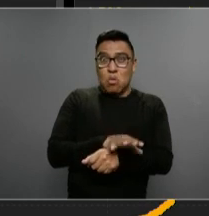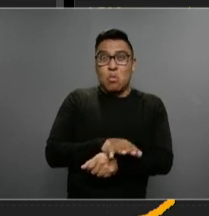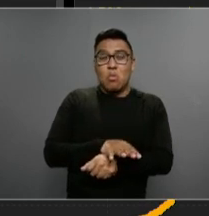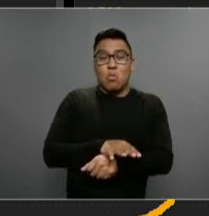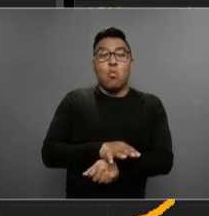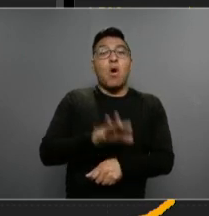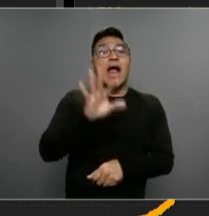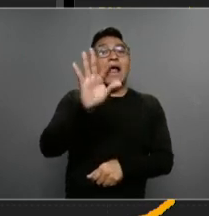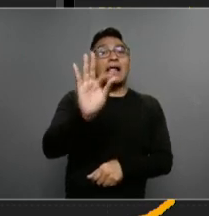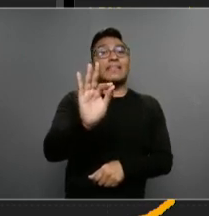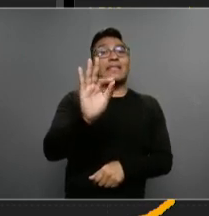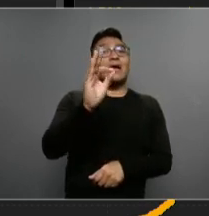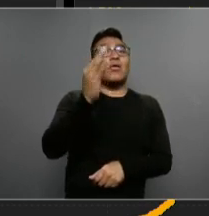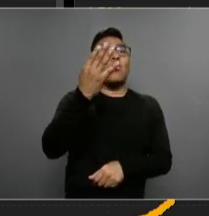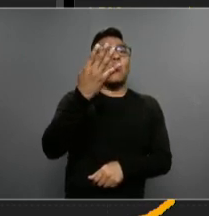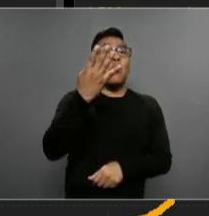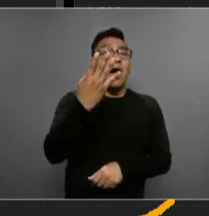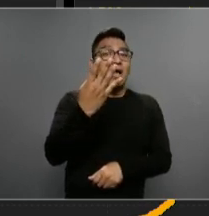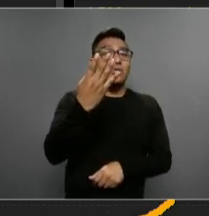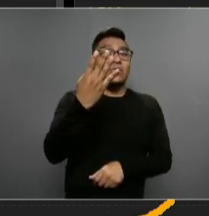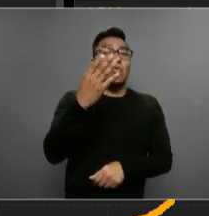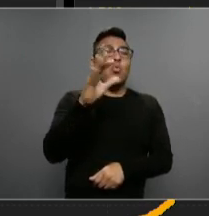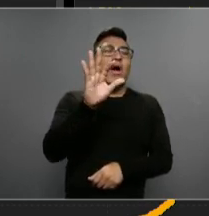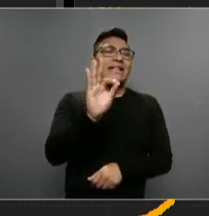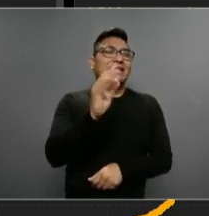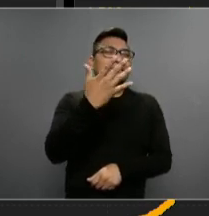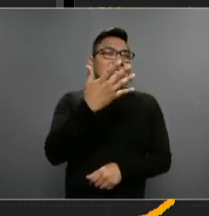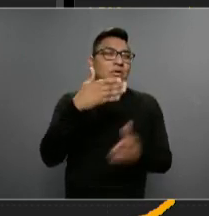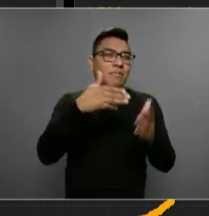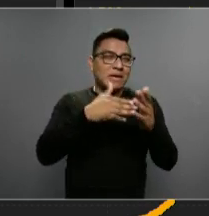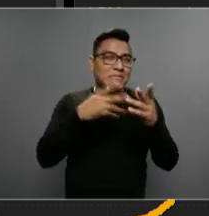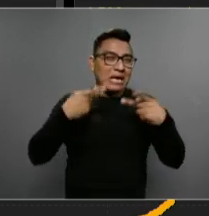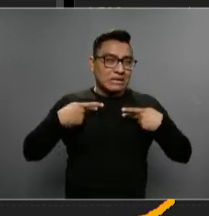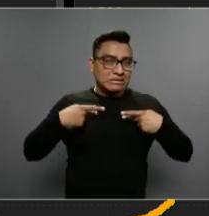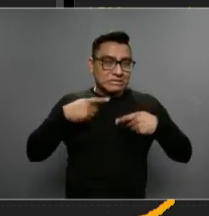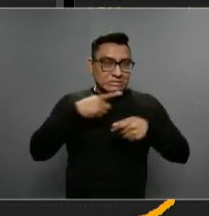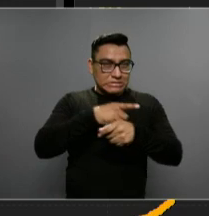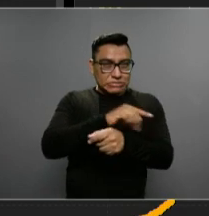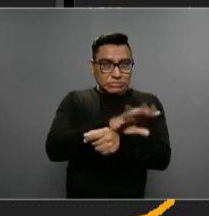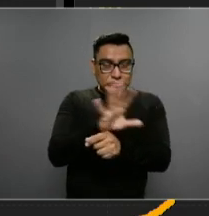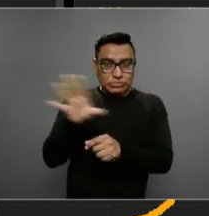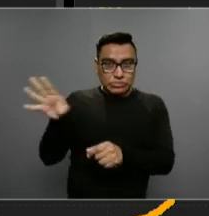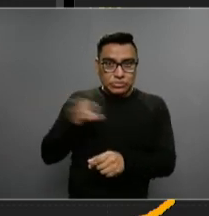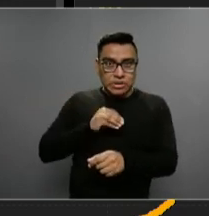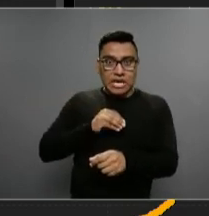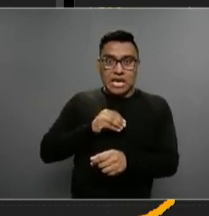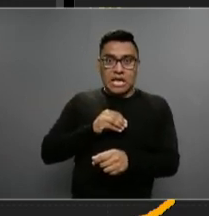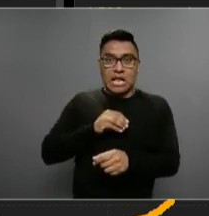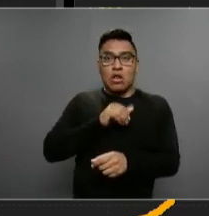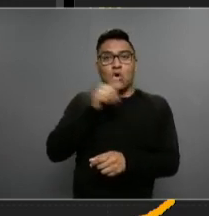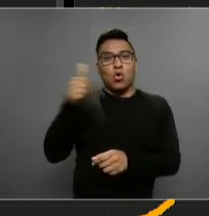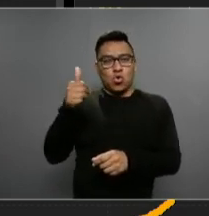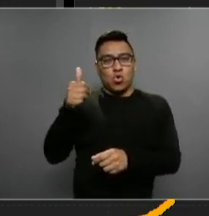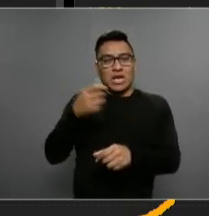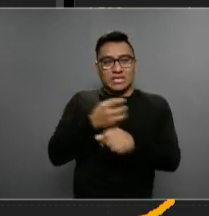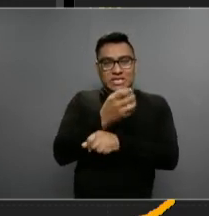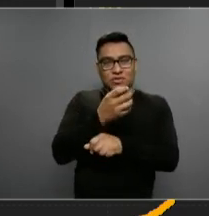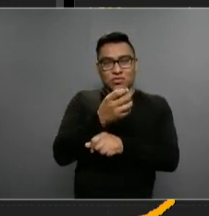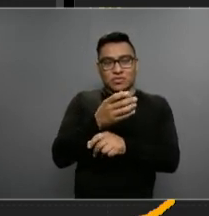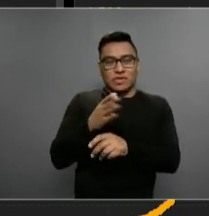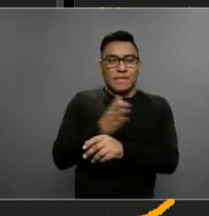con 44,000, casi 45,000 casos, seguido de Nueva Jersey, que es el estado